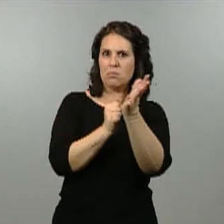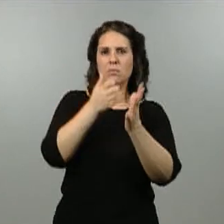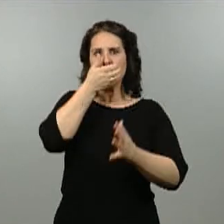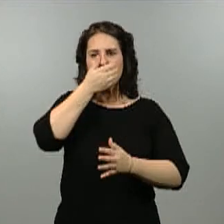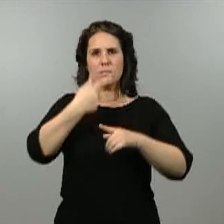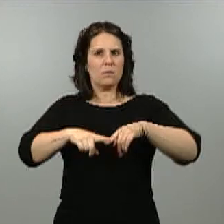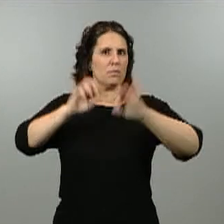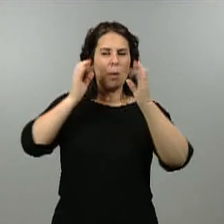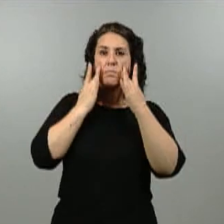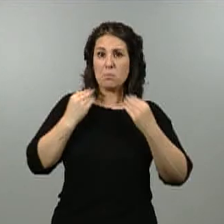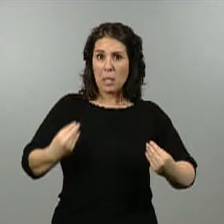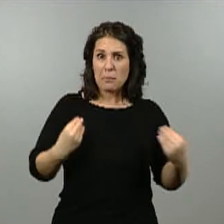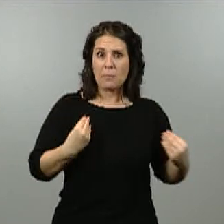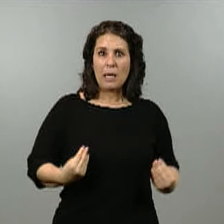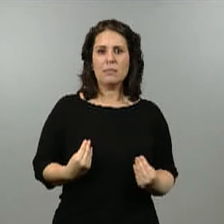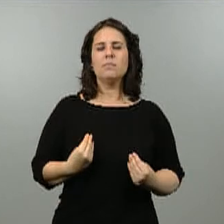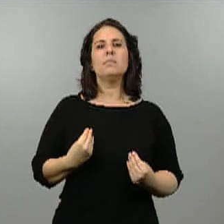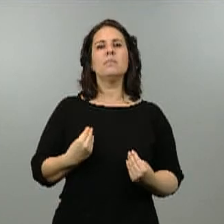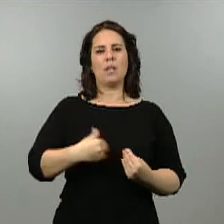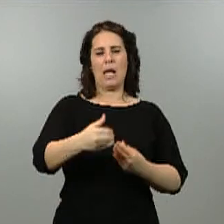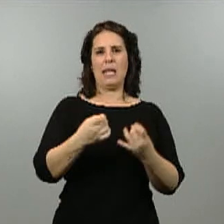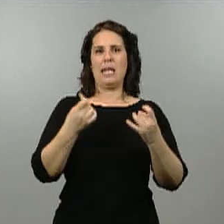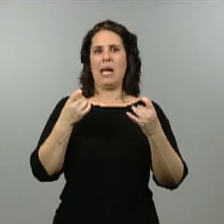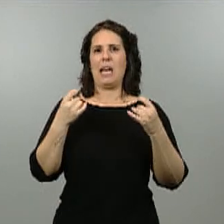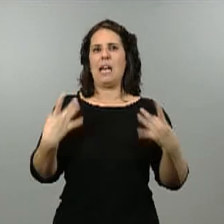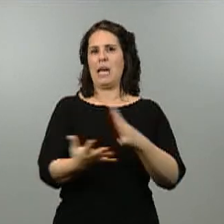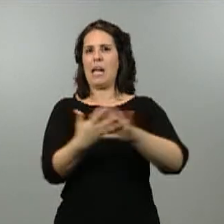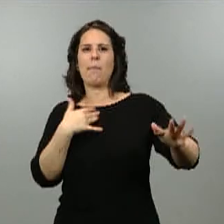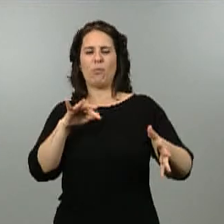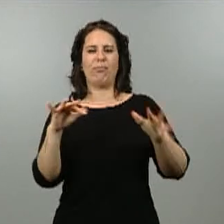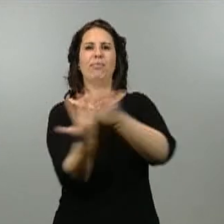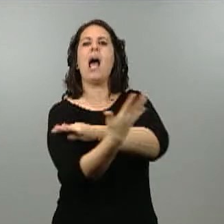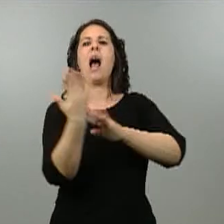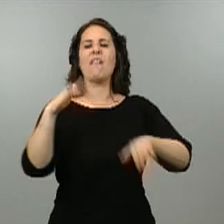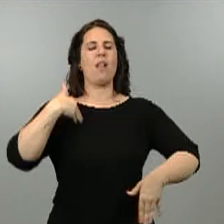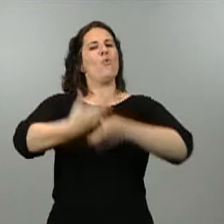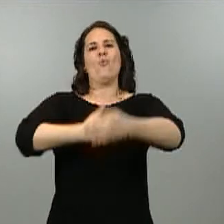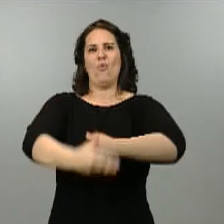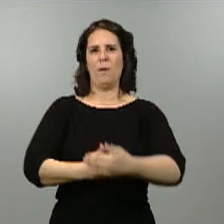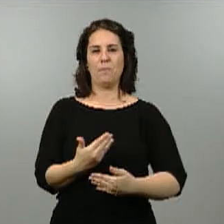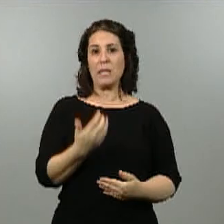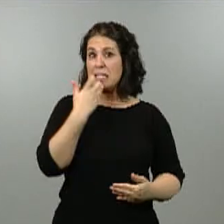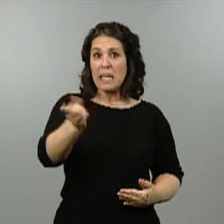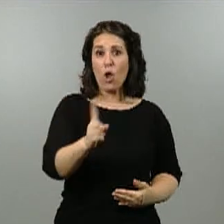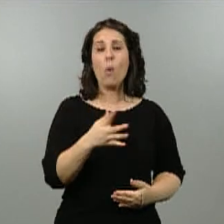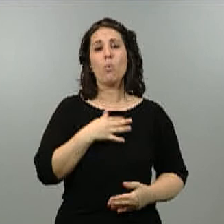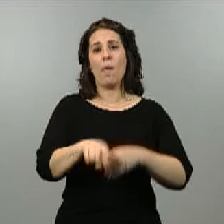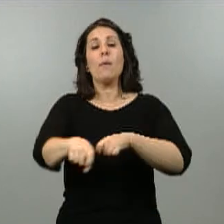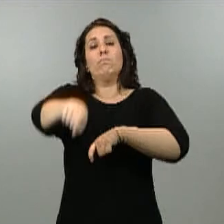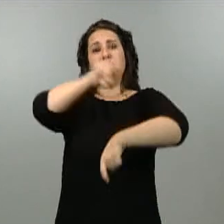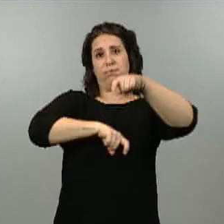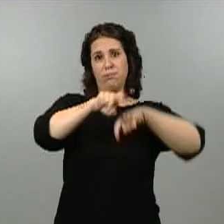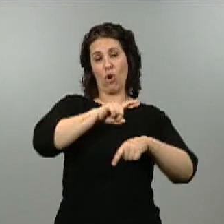estaremos donde a todos nos gustaría estar. Si no las aplicamos, hay un alto riesgo de que tengamos que dar pasos atrás con las consecuencias que ello implicaría.